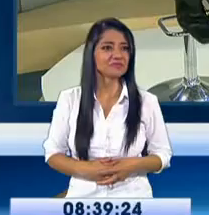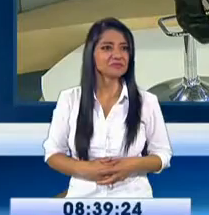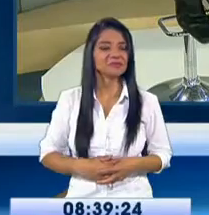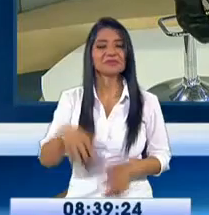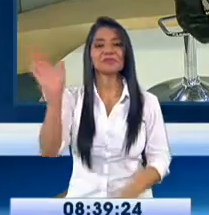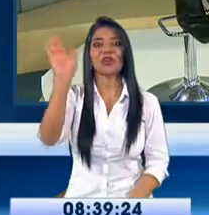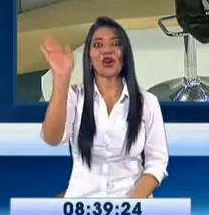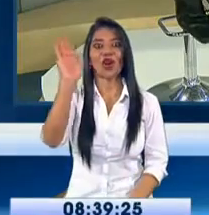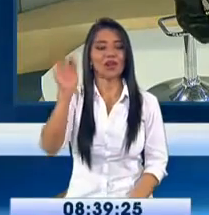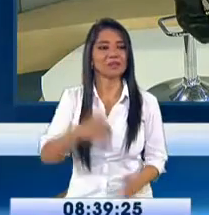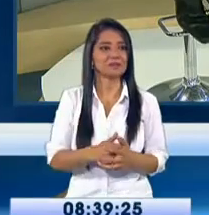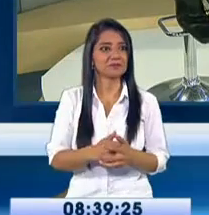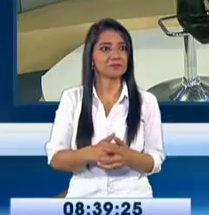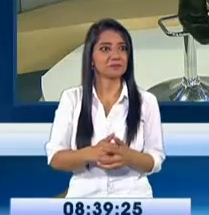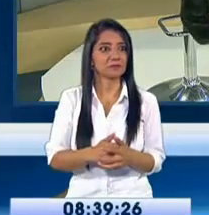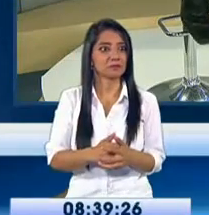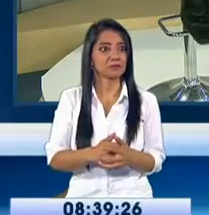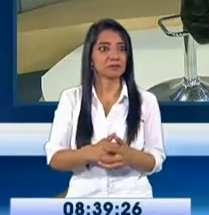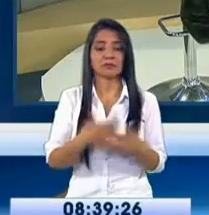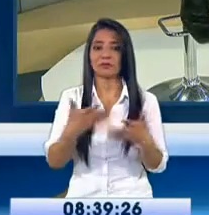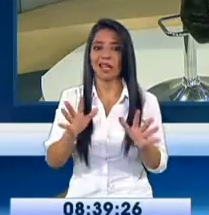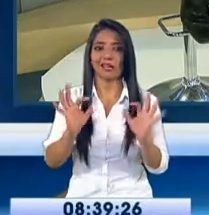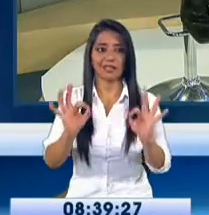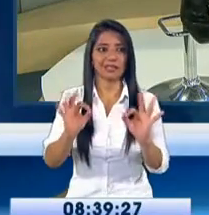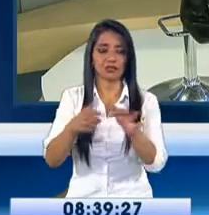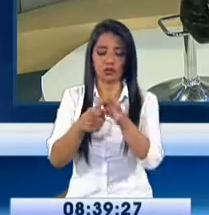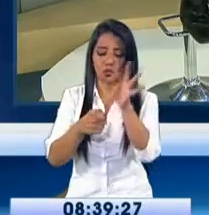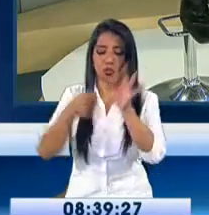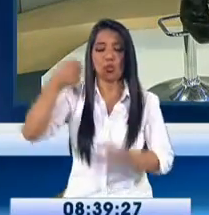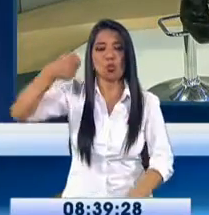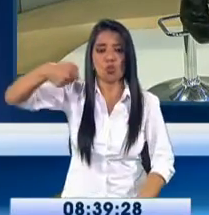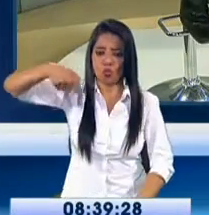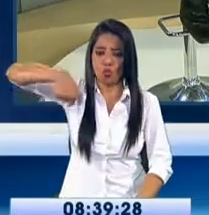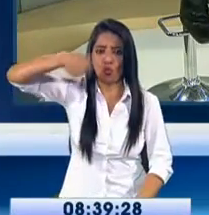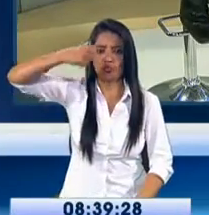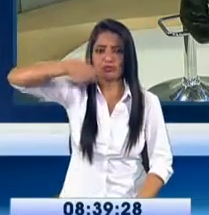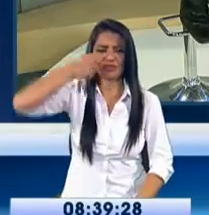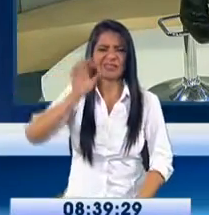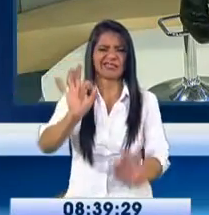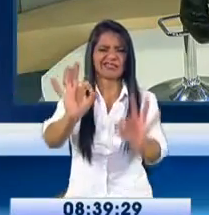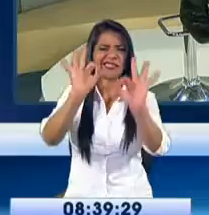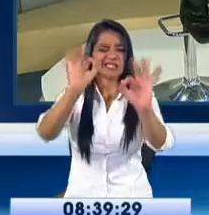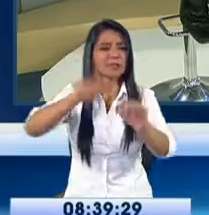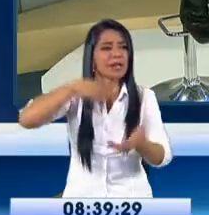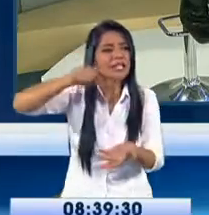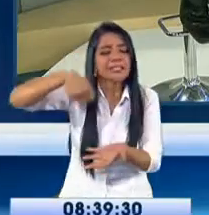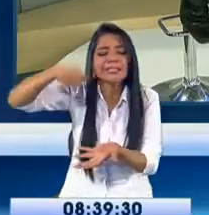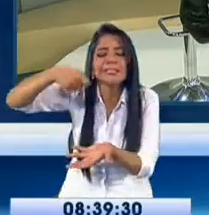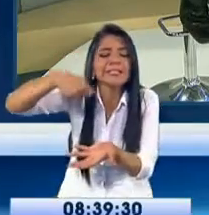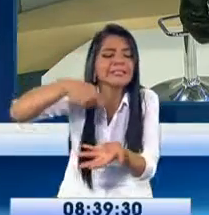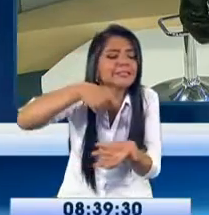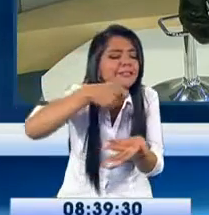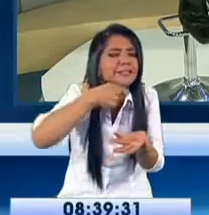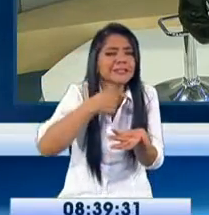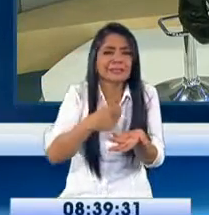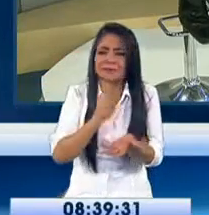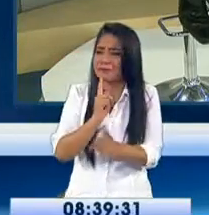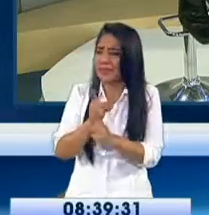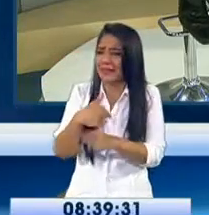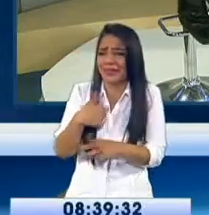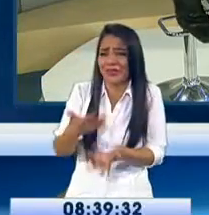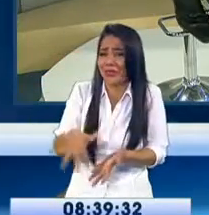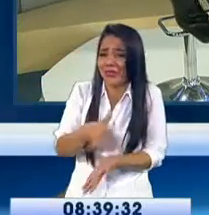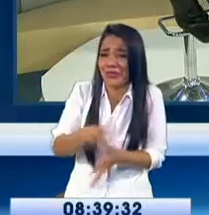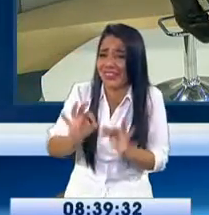hola chicos están miren yo estoy ya armado tengo una cuchara lista para disfrutar todas estas delicias que tenemos